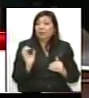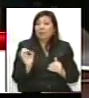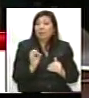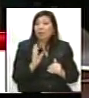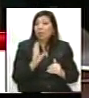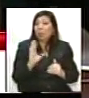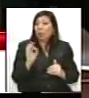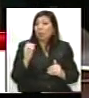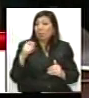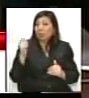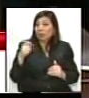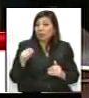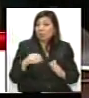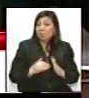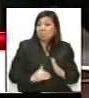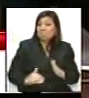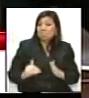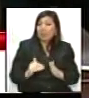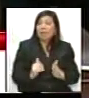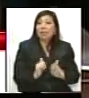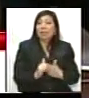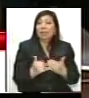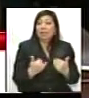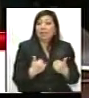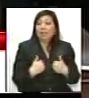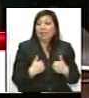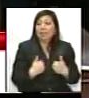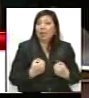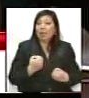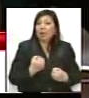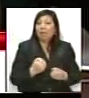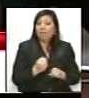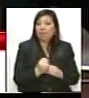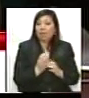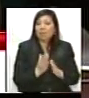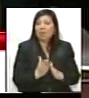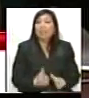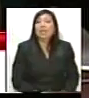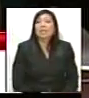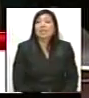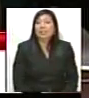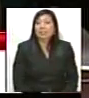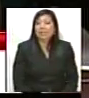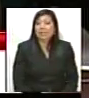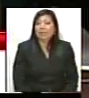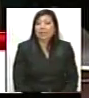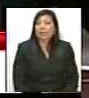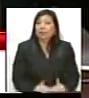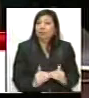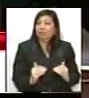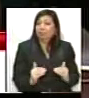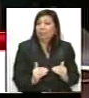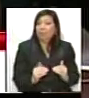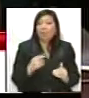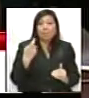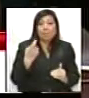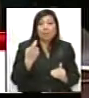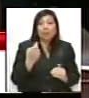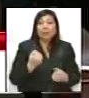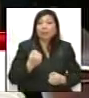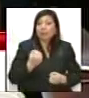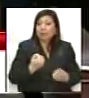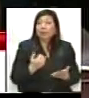50% más elevada que la que tienen los vehículos formales en el marco entonces de la política de